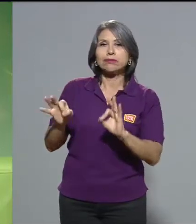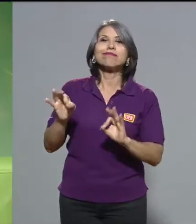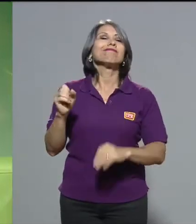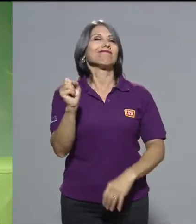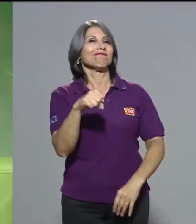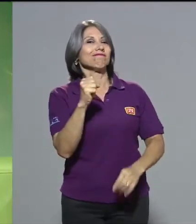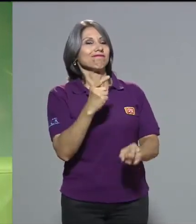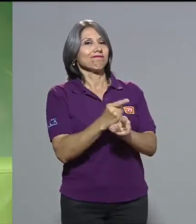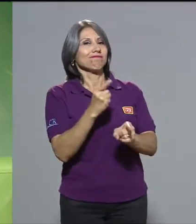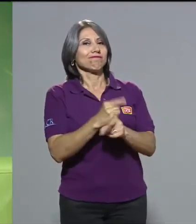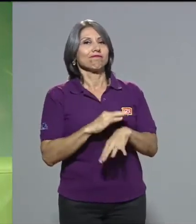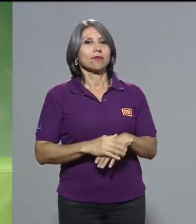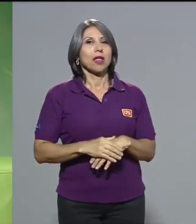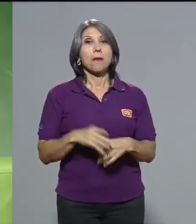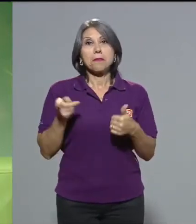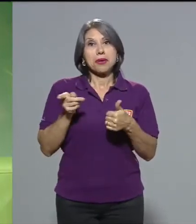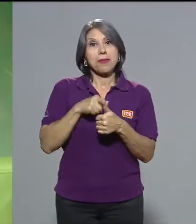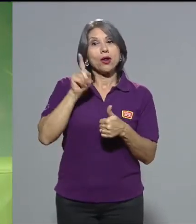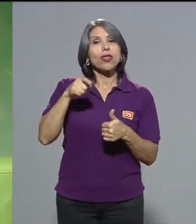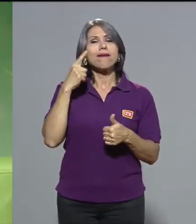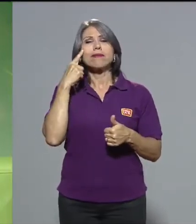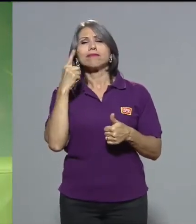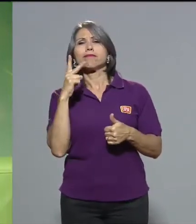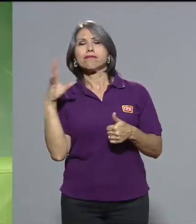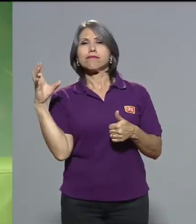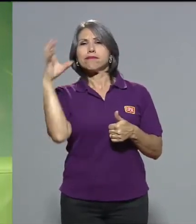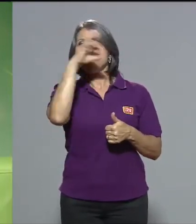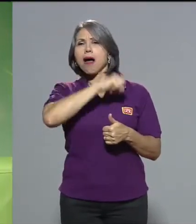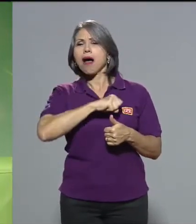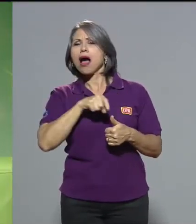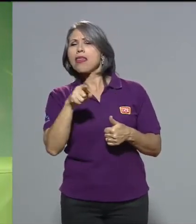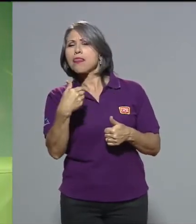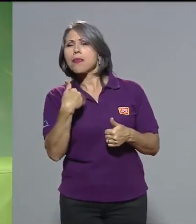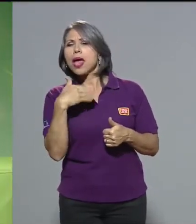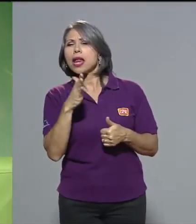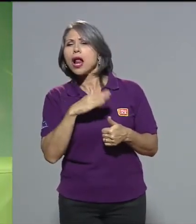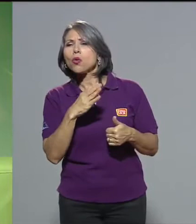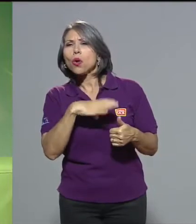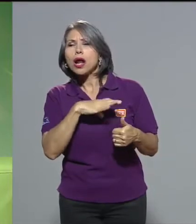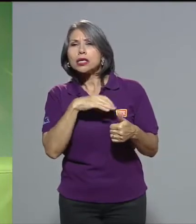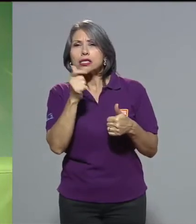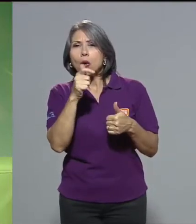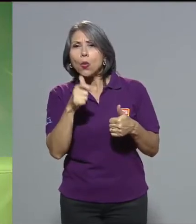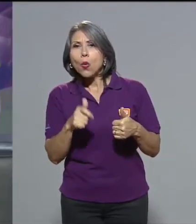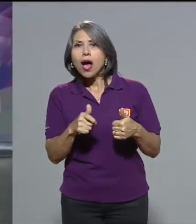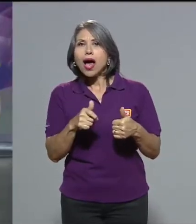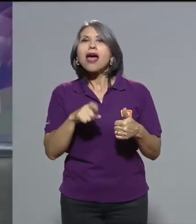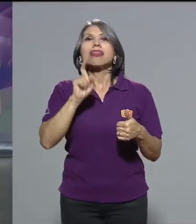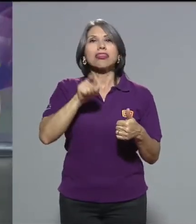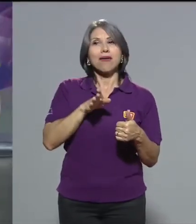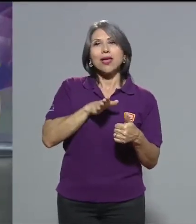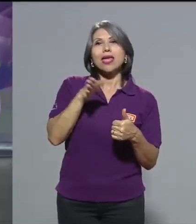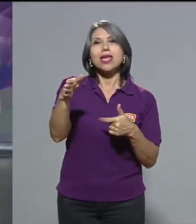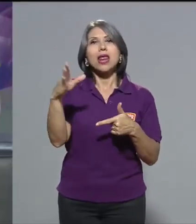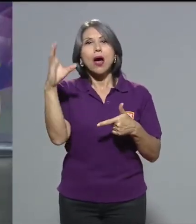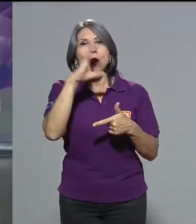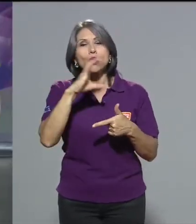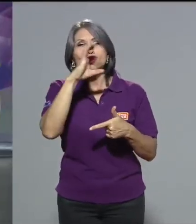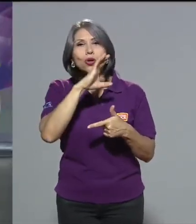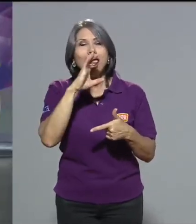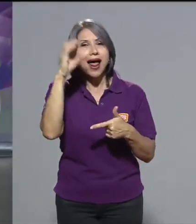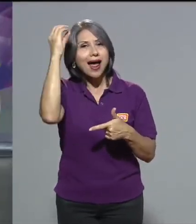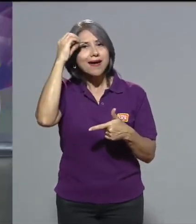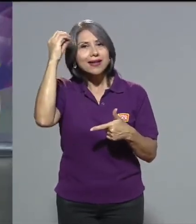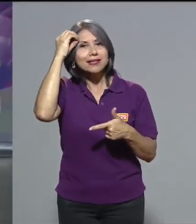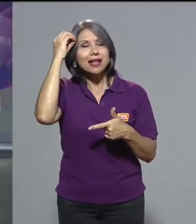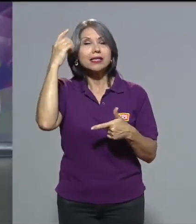y si está en la posibilidad de la persona que pues busque diferentes criterios, ¿verdad? Claro. Que eso también puede evitar el